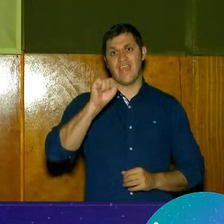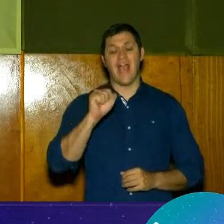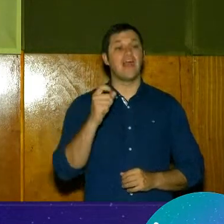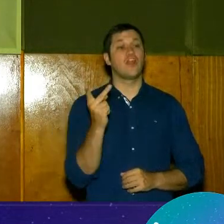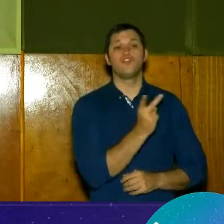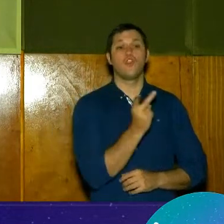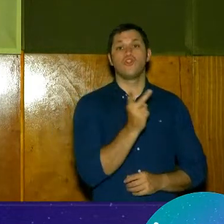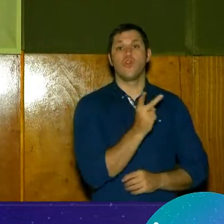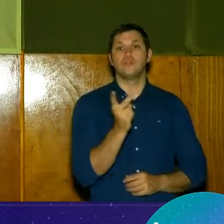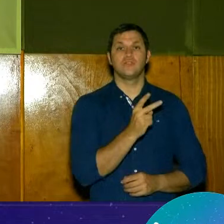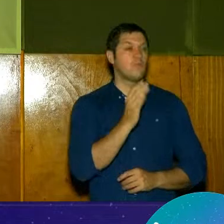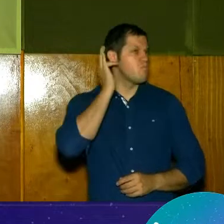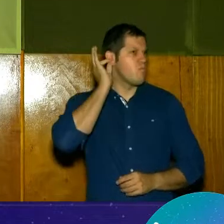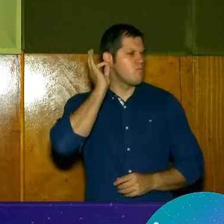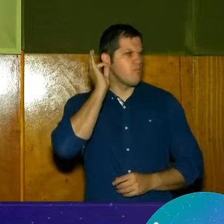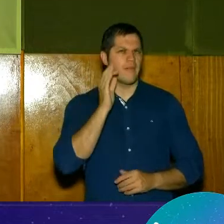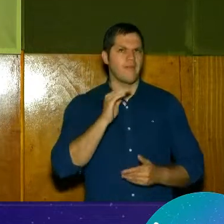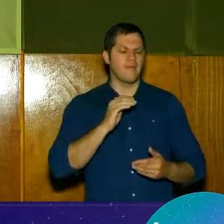hermana